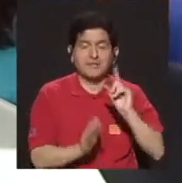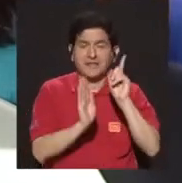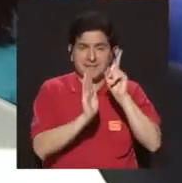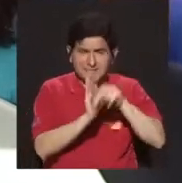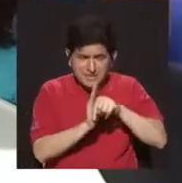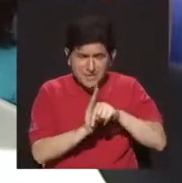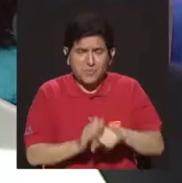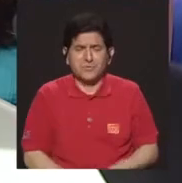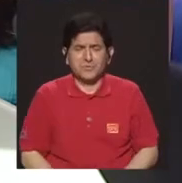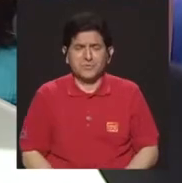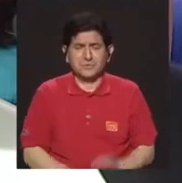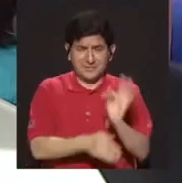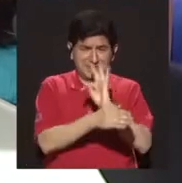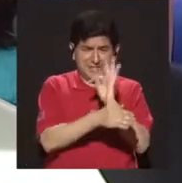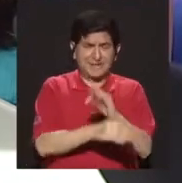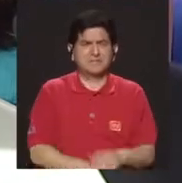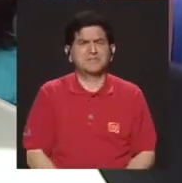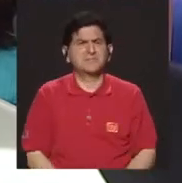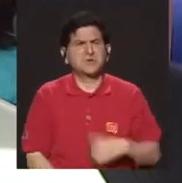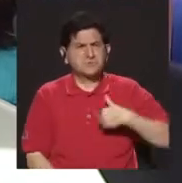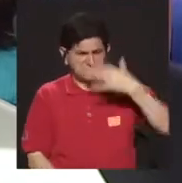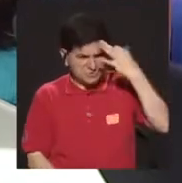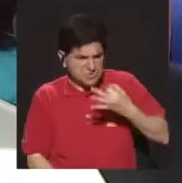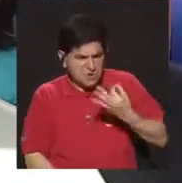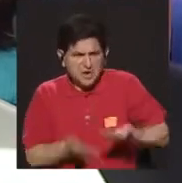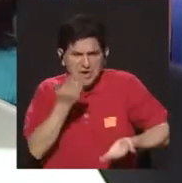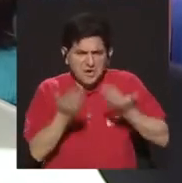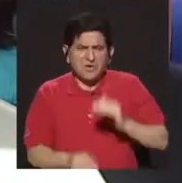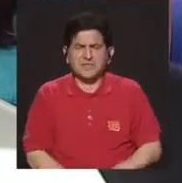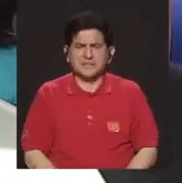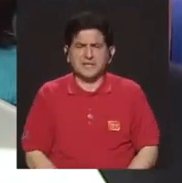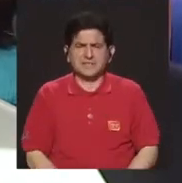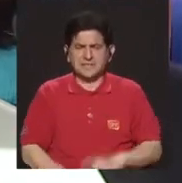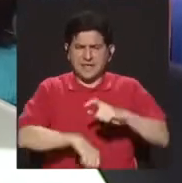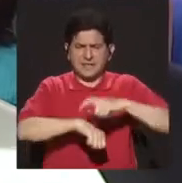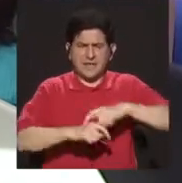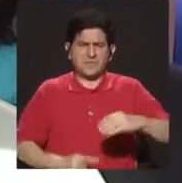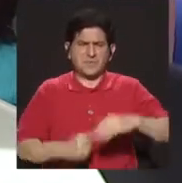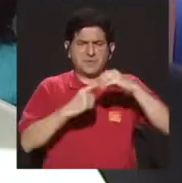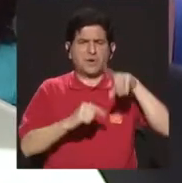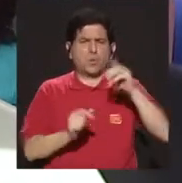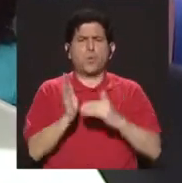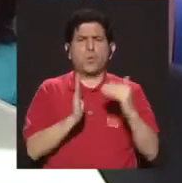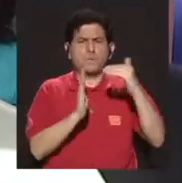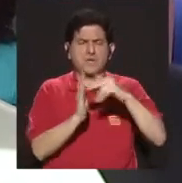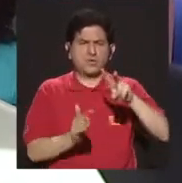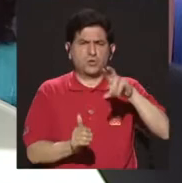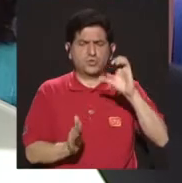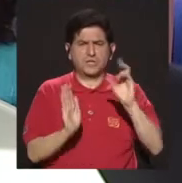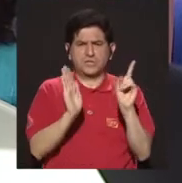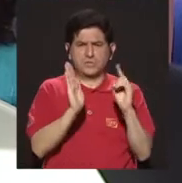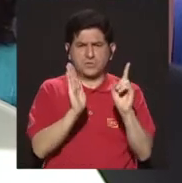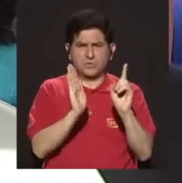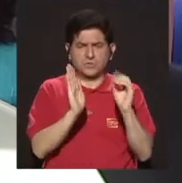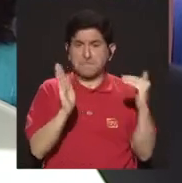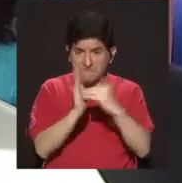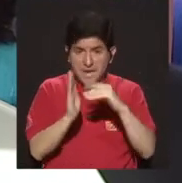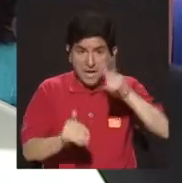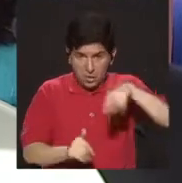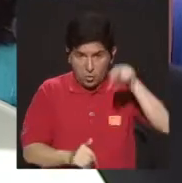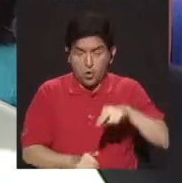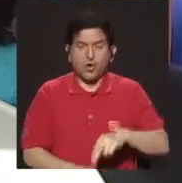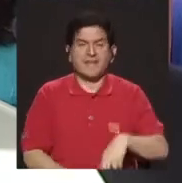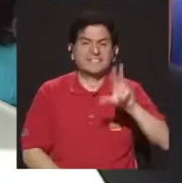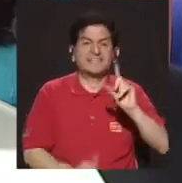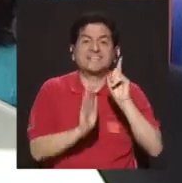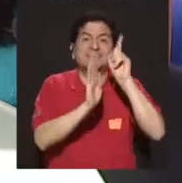al aire tengo entendido que voy a costar televisión en prime time puede salir un millón doscientos mil colones 30 segundos verdad entonces te das